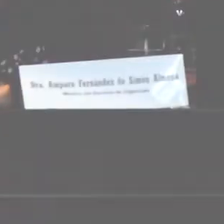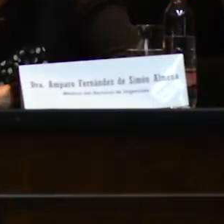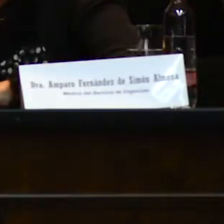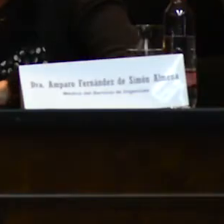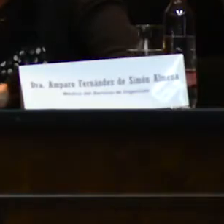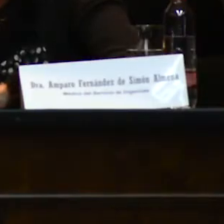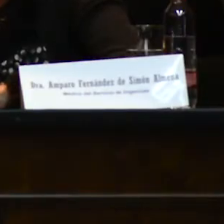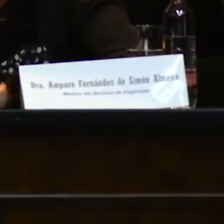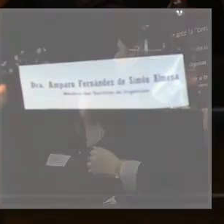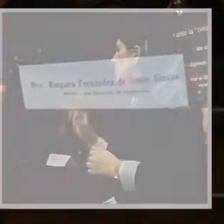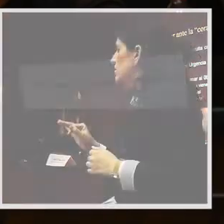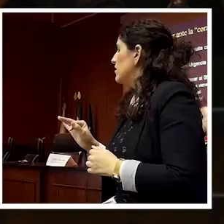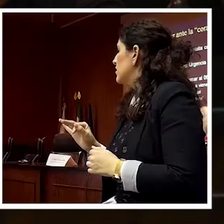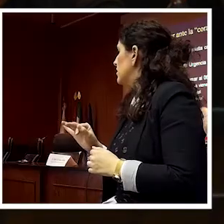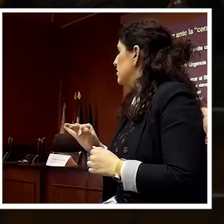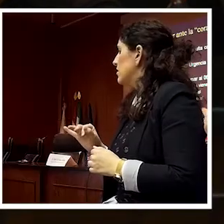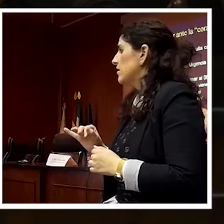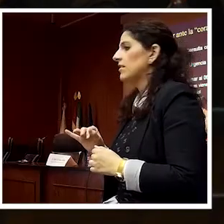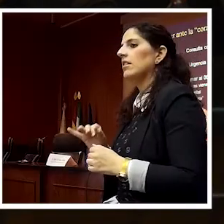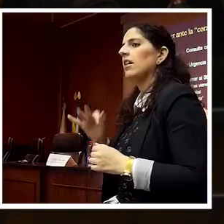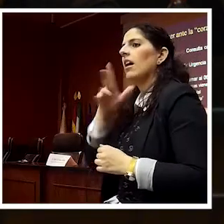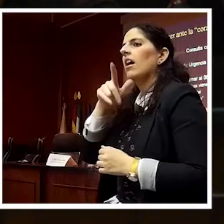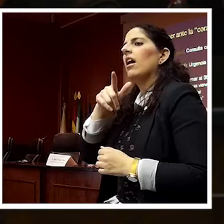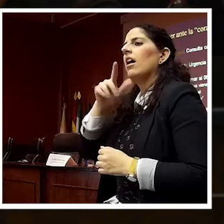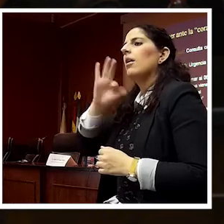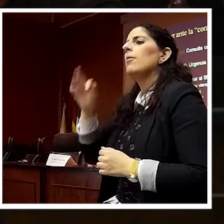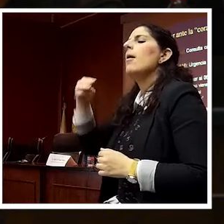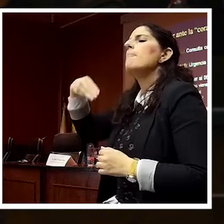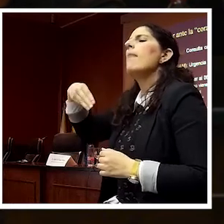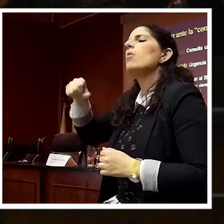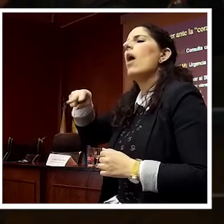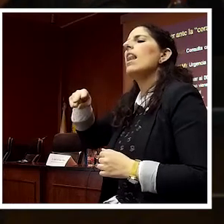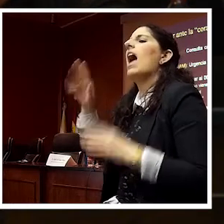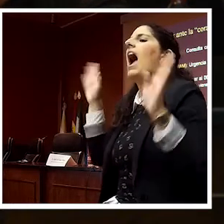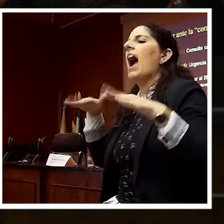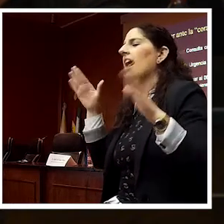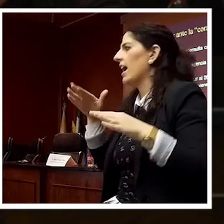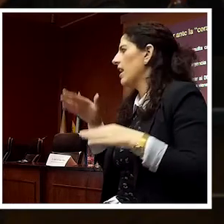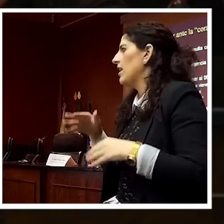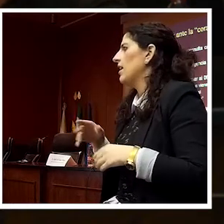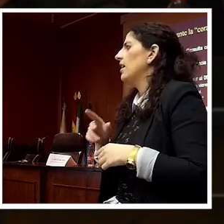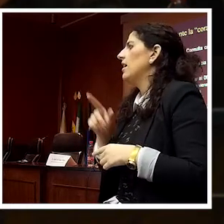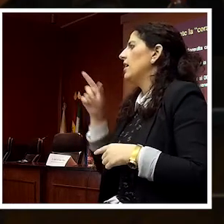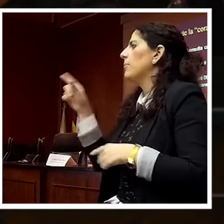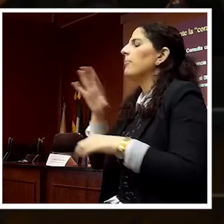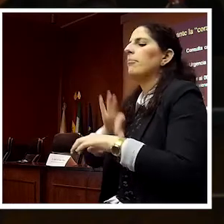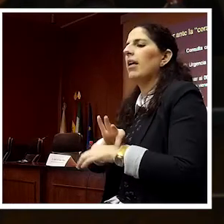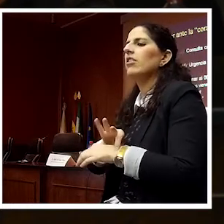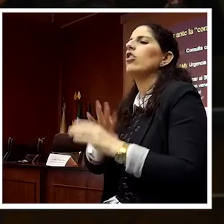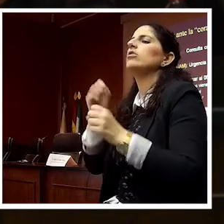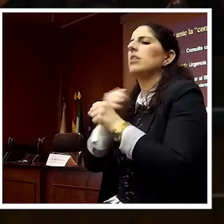Y ahora van a tener ustedes el placer de escuchar a don Manuel Ángel de la Cal, que es un